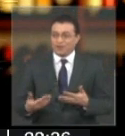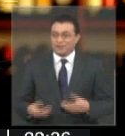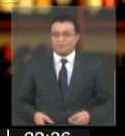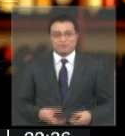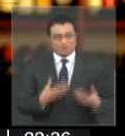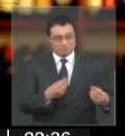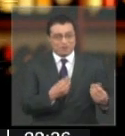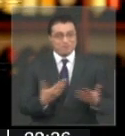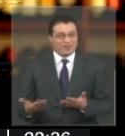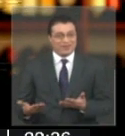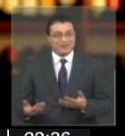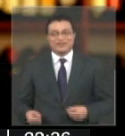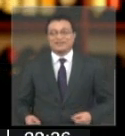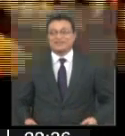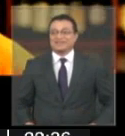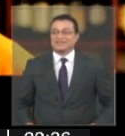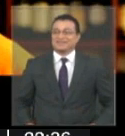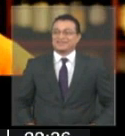Benvenuti.